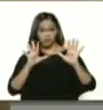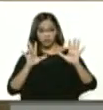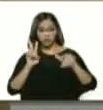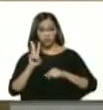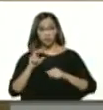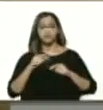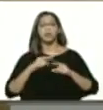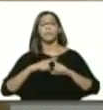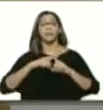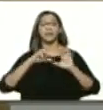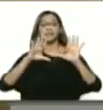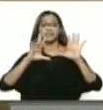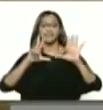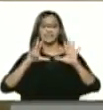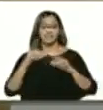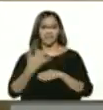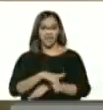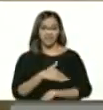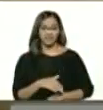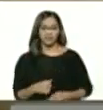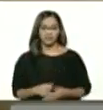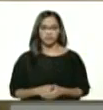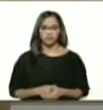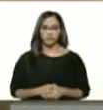13 calles calles